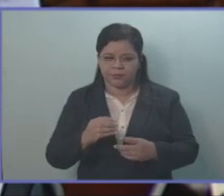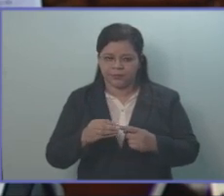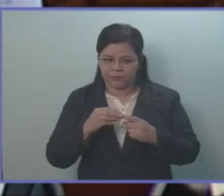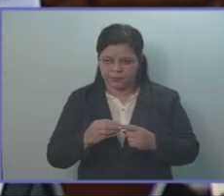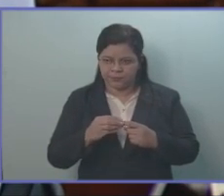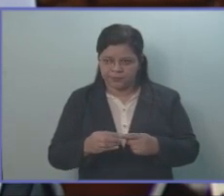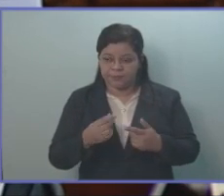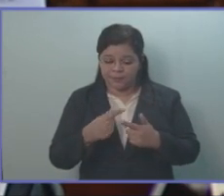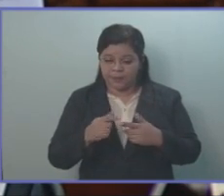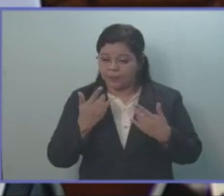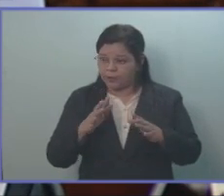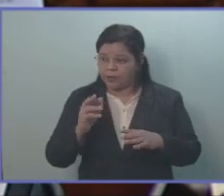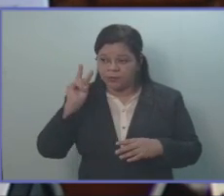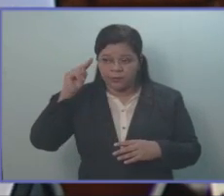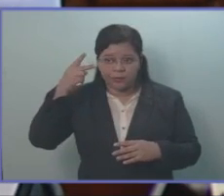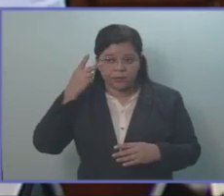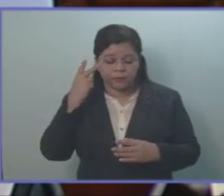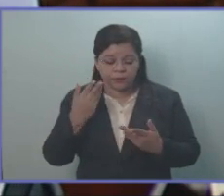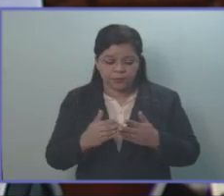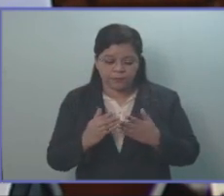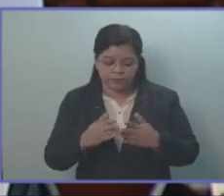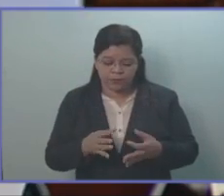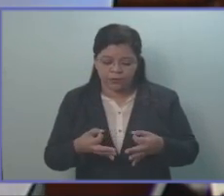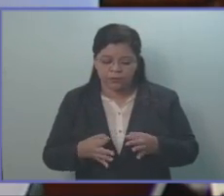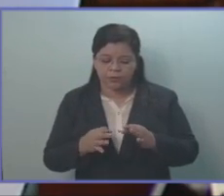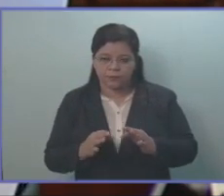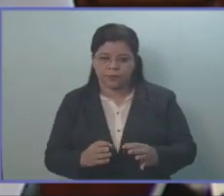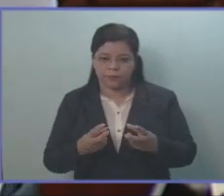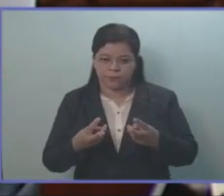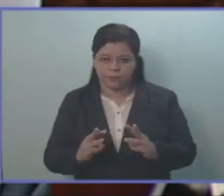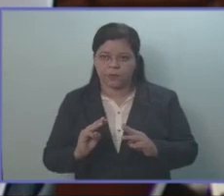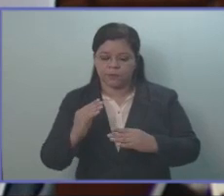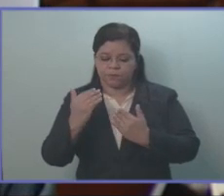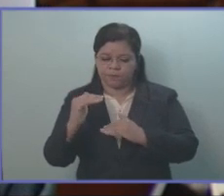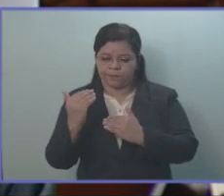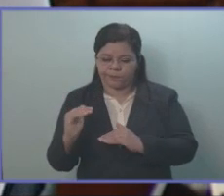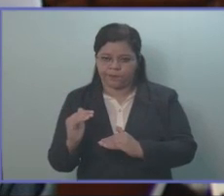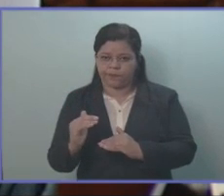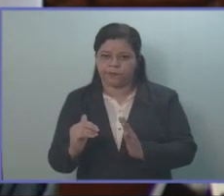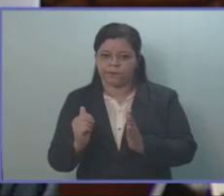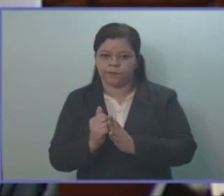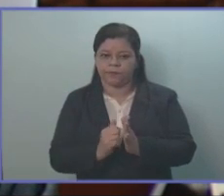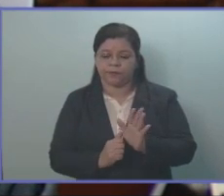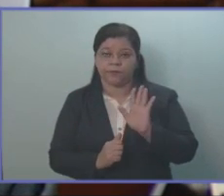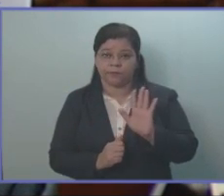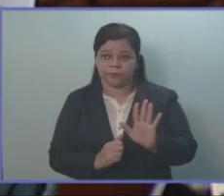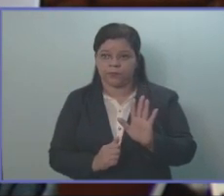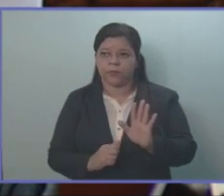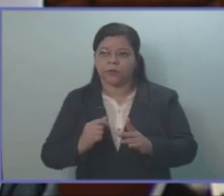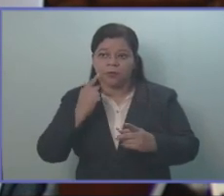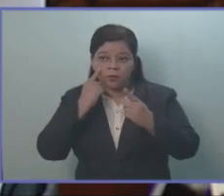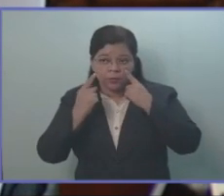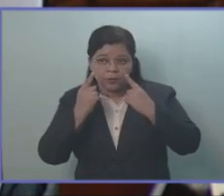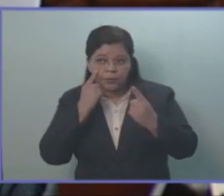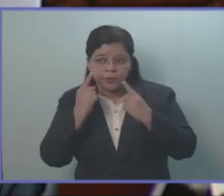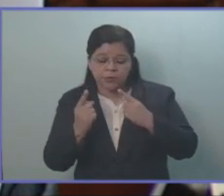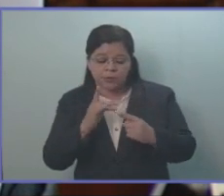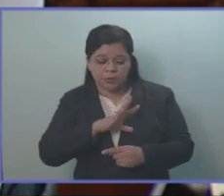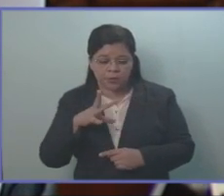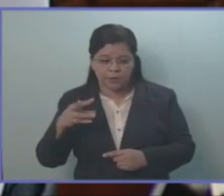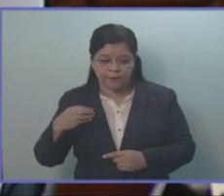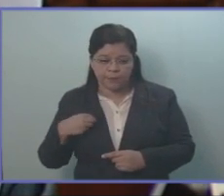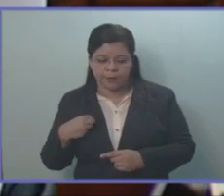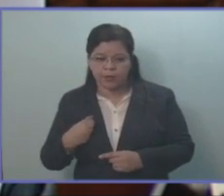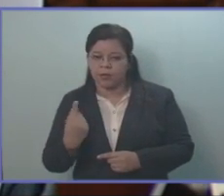que implicará las siguientes medidas o limitaciones. 5. Las visitas